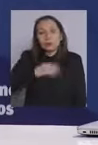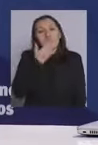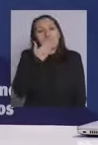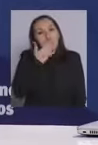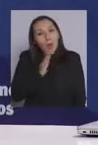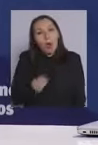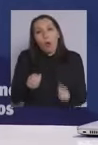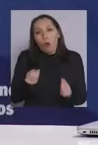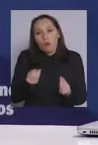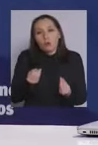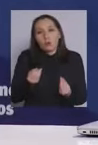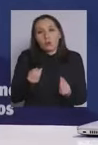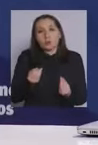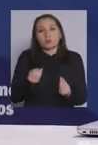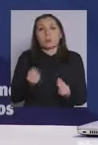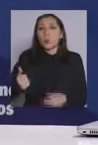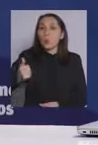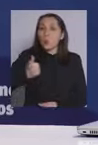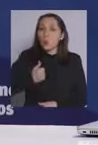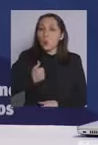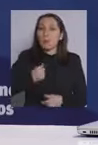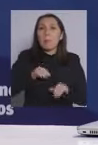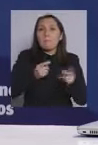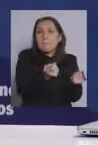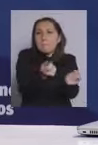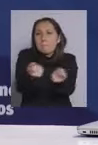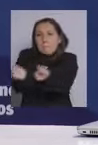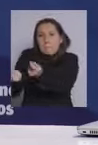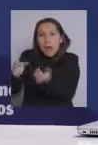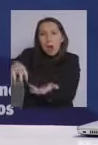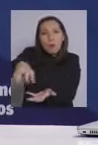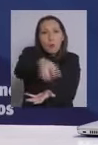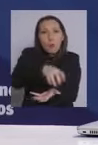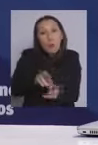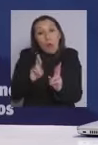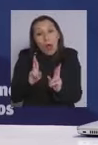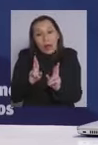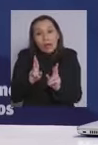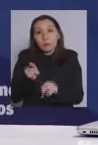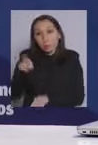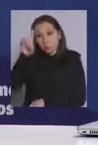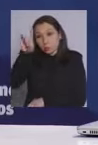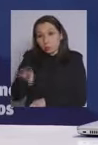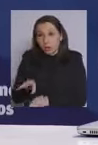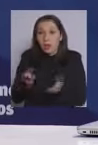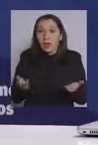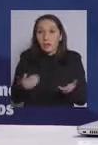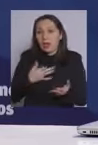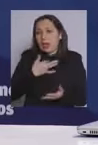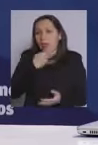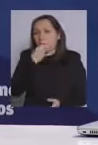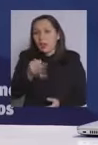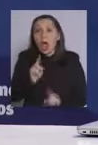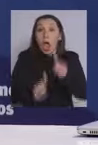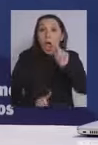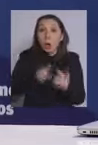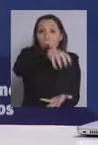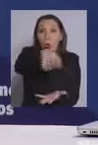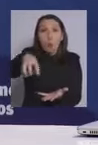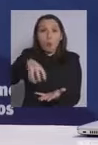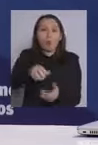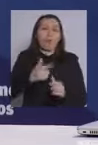preferiríamos, obviamente, que haya un cumplimiento más homogéneo de todas las comunas. Usted sabe, evidentemente, a qué me refiero. Hay comunas que cumplen con